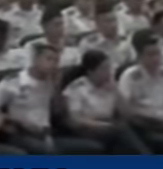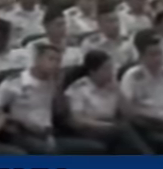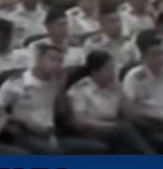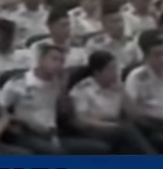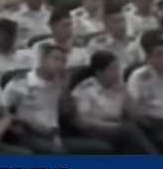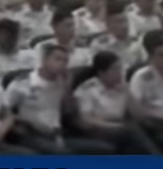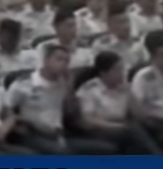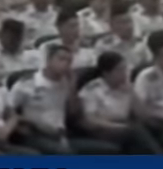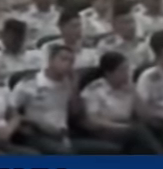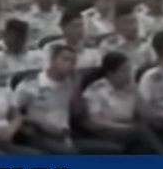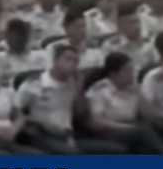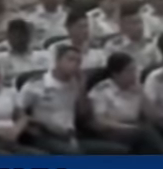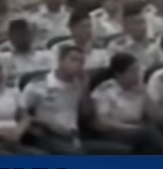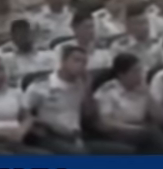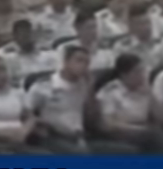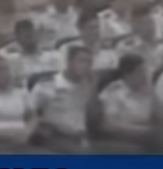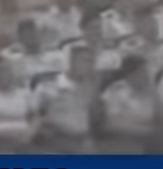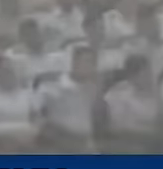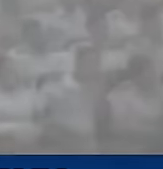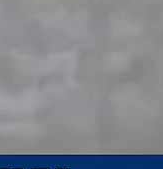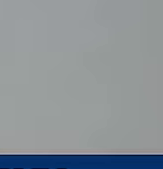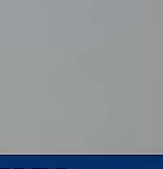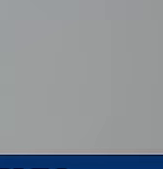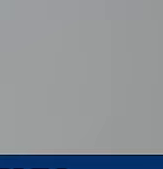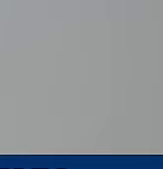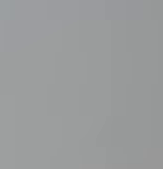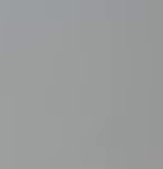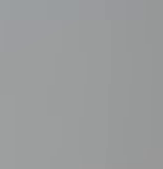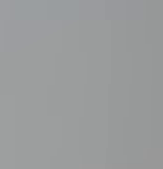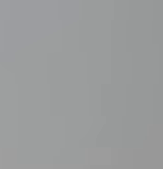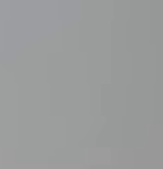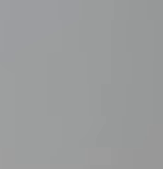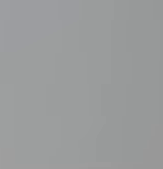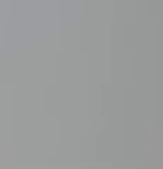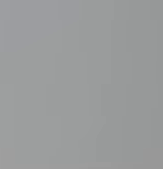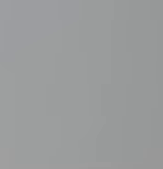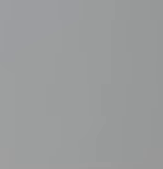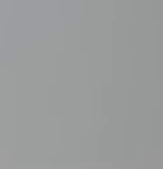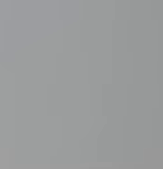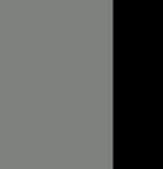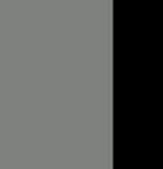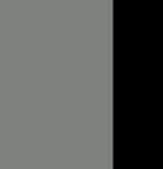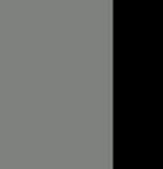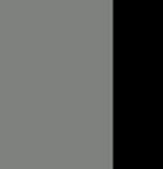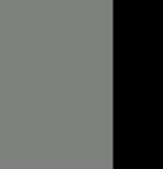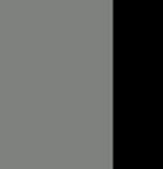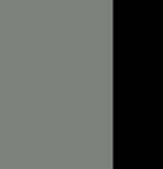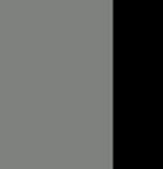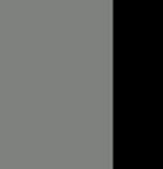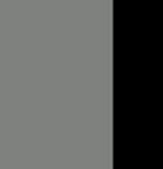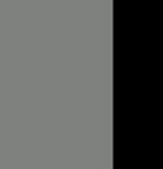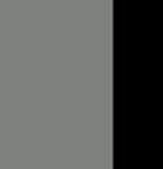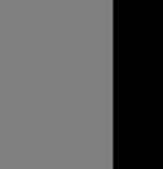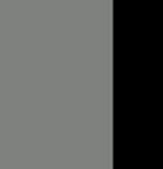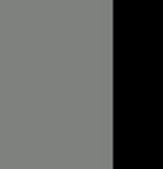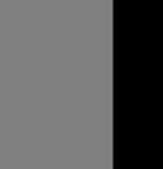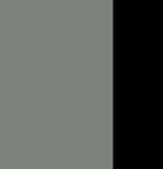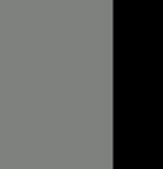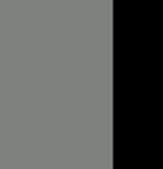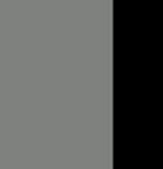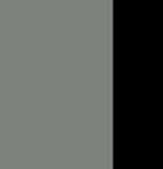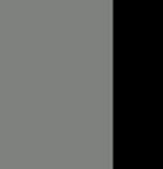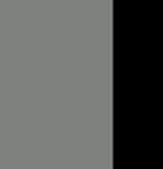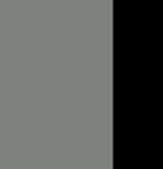predijeron la violencia callejera destruye los centros de poder y las fuerzas de seguridad se ven incapacitadas y dejan que ocurra lo